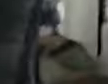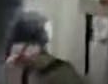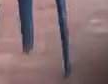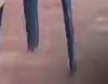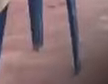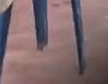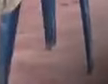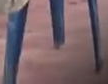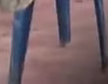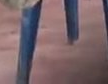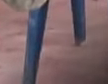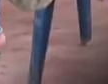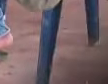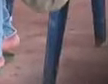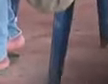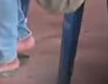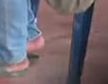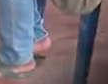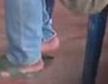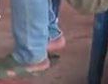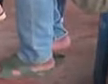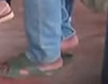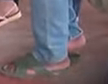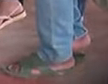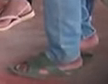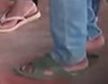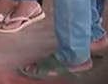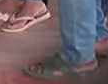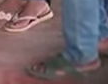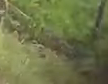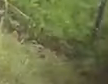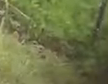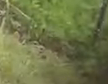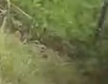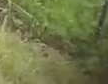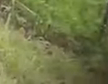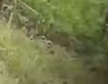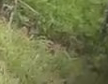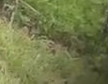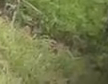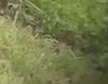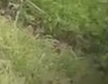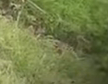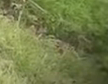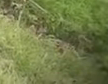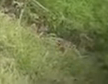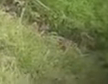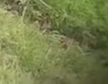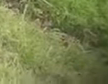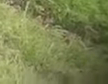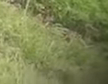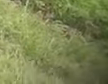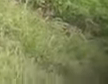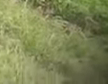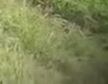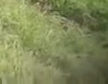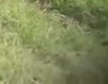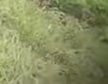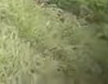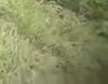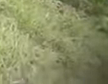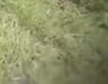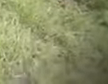labor compleja por la dificultad de acceso, por el terreno y por la distancia. Sin embargo, Capresoca no escatima en esfuerzo